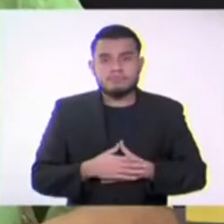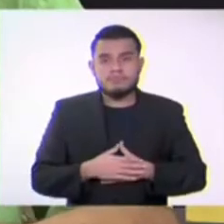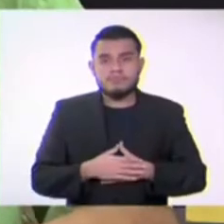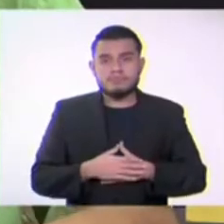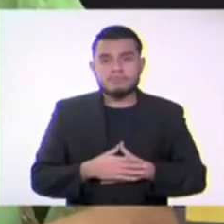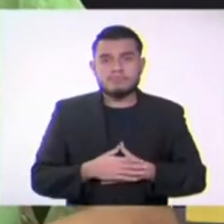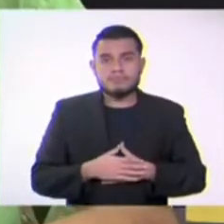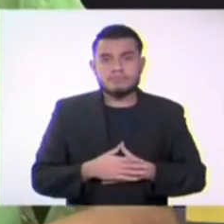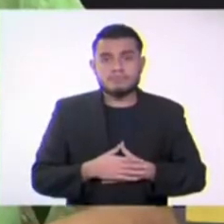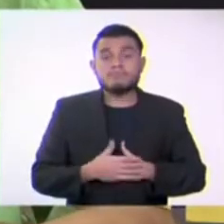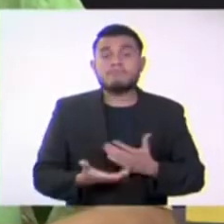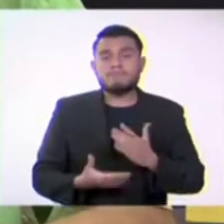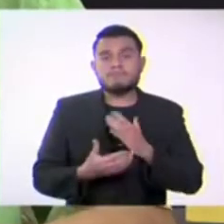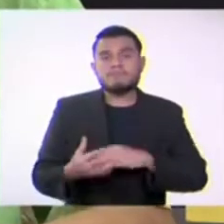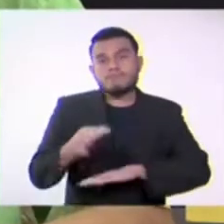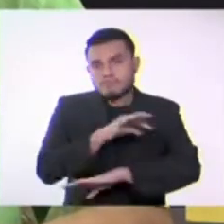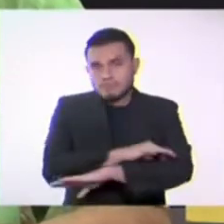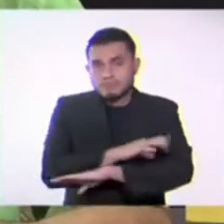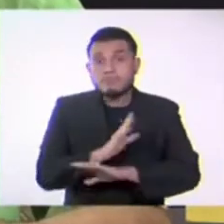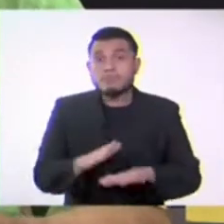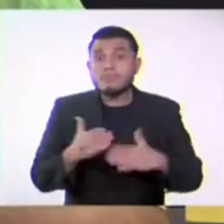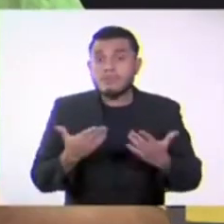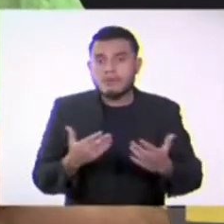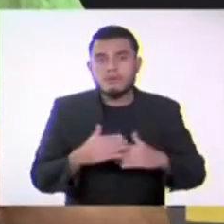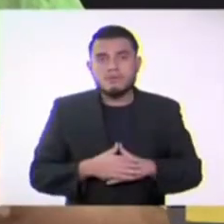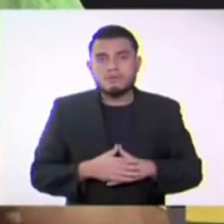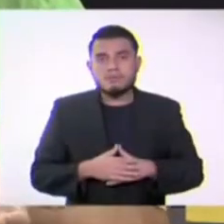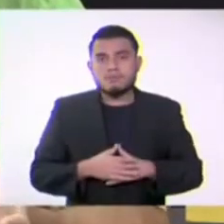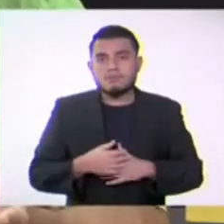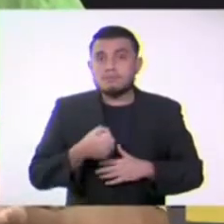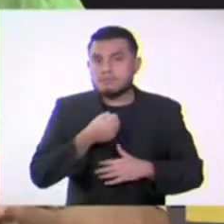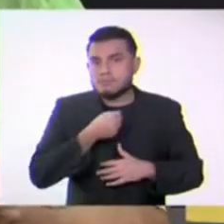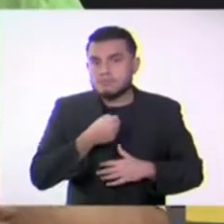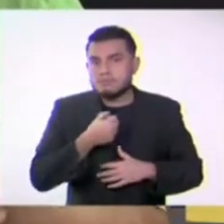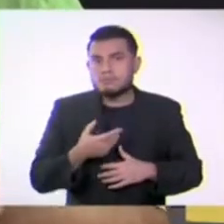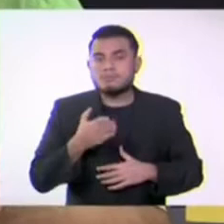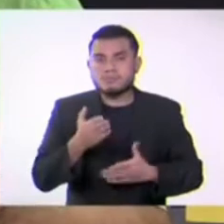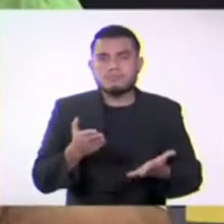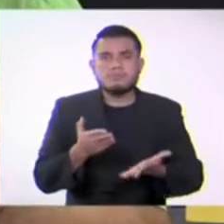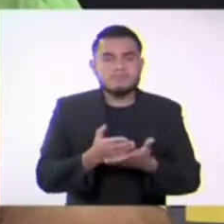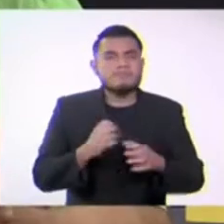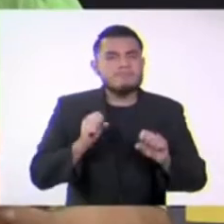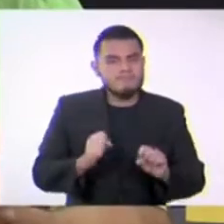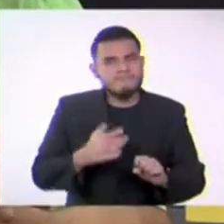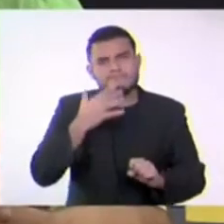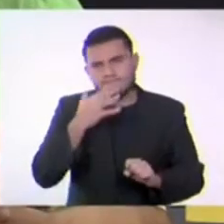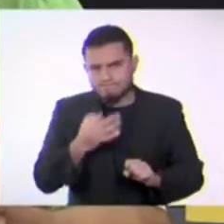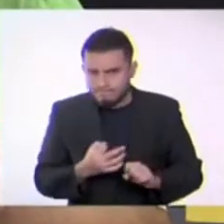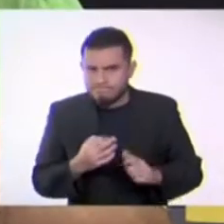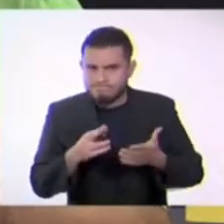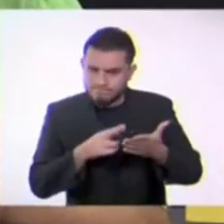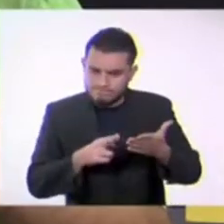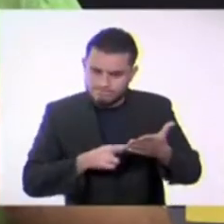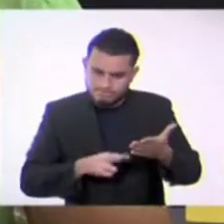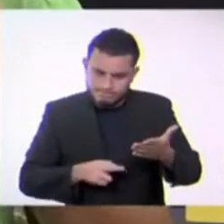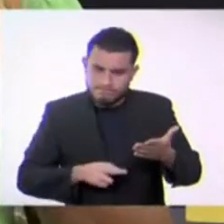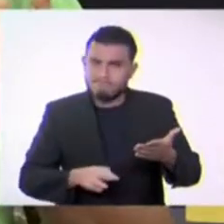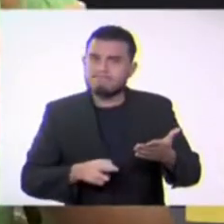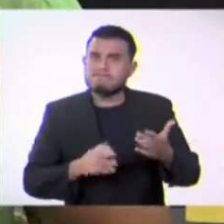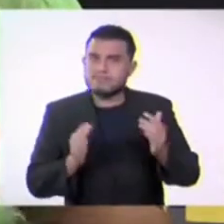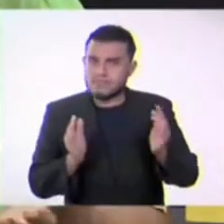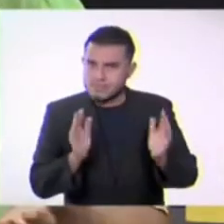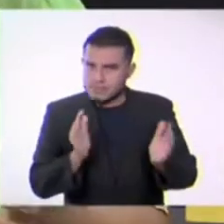capacidad crítica, la capacidad para que la información que les llegue pueda ser verificada por ustedes, pueda